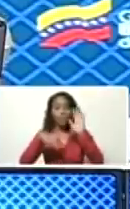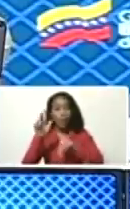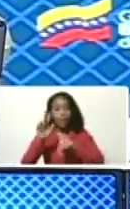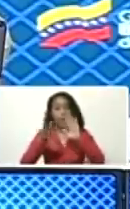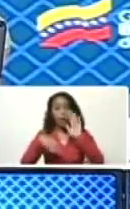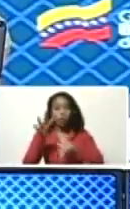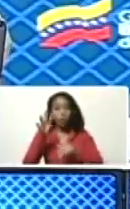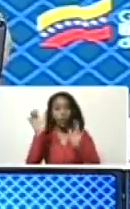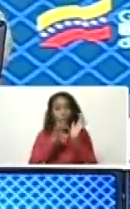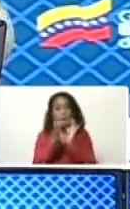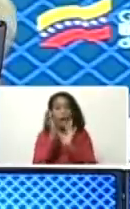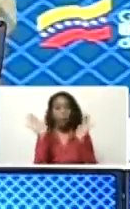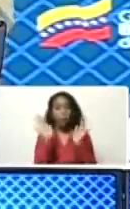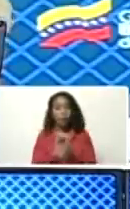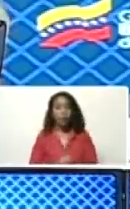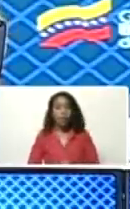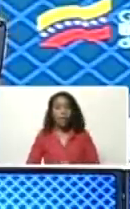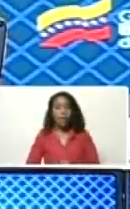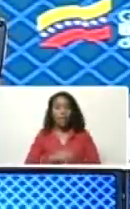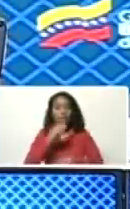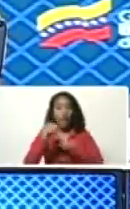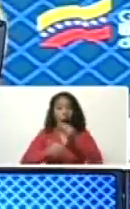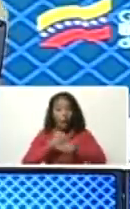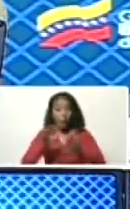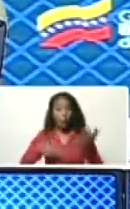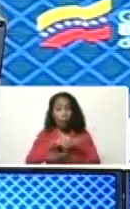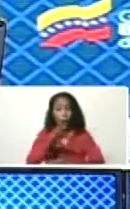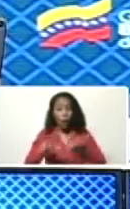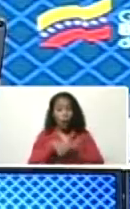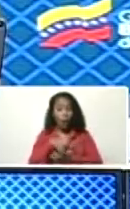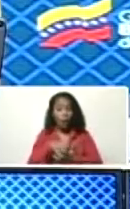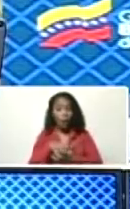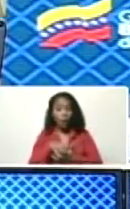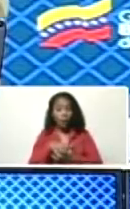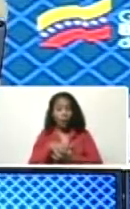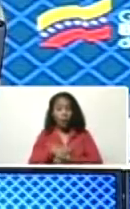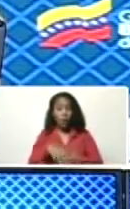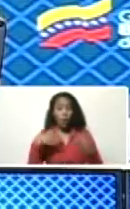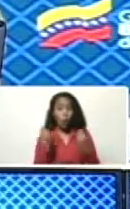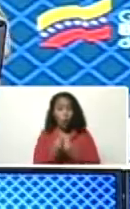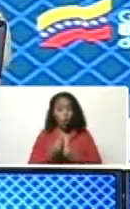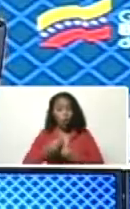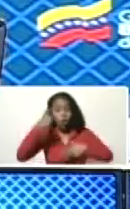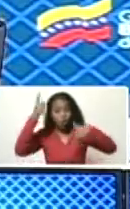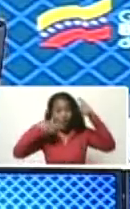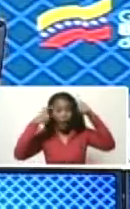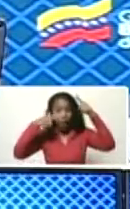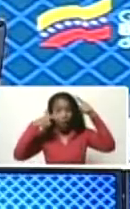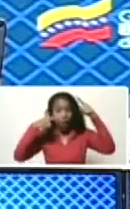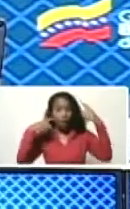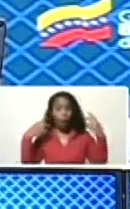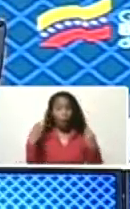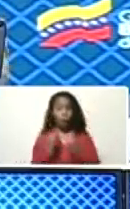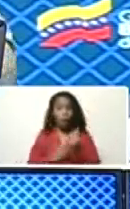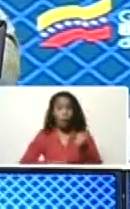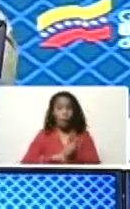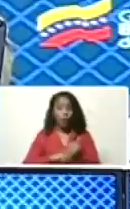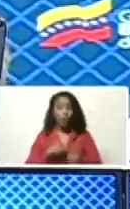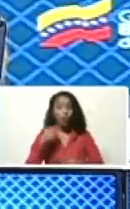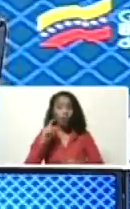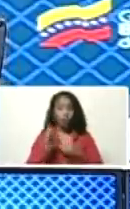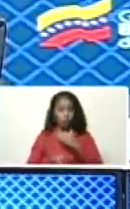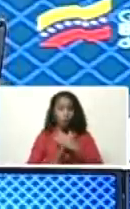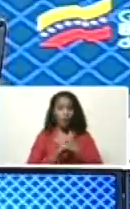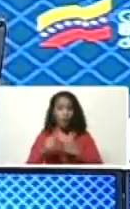abril. Si se arma el peo, con Chávez me resteo. Yo todavía escucho por ahí